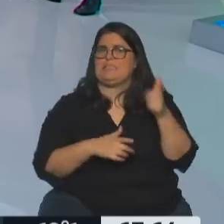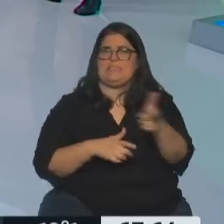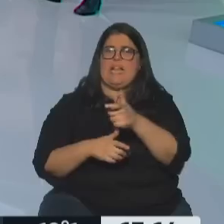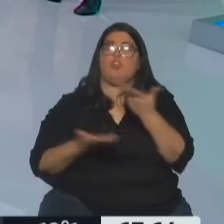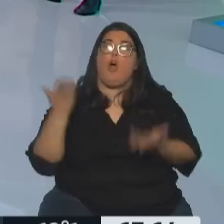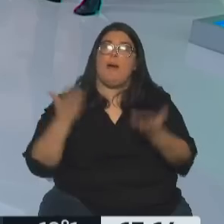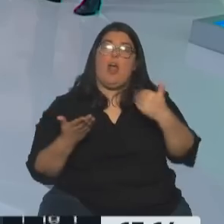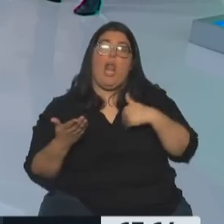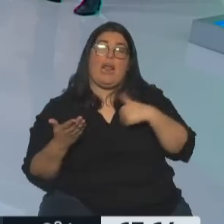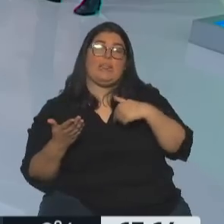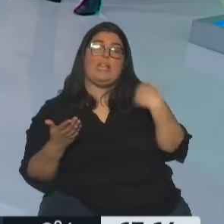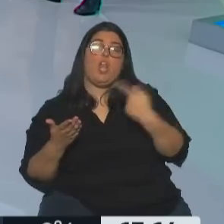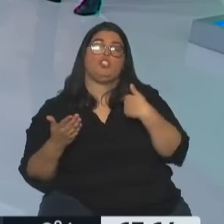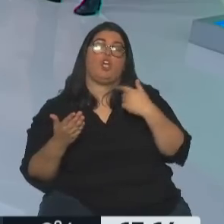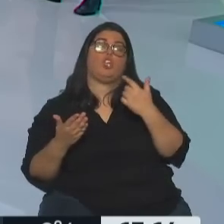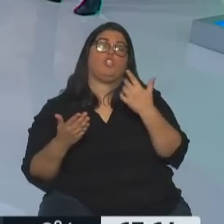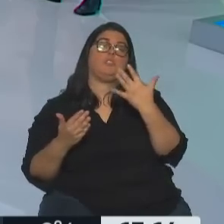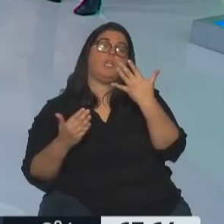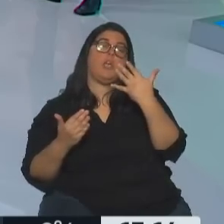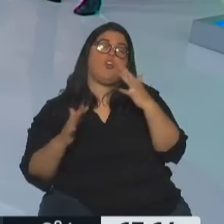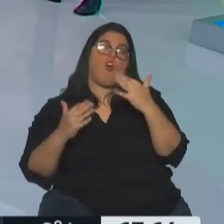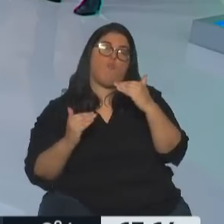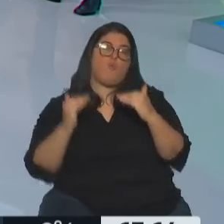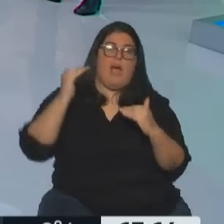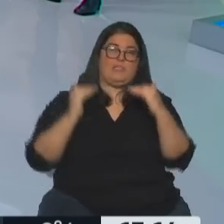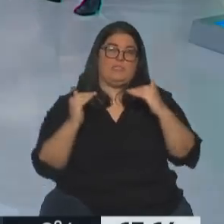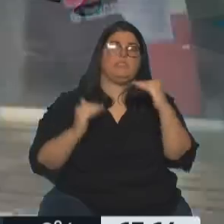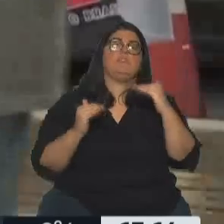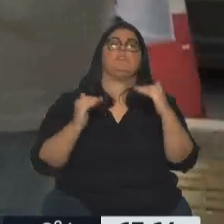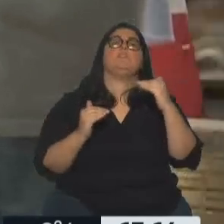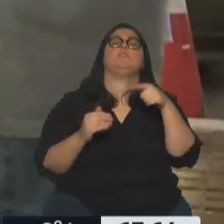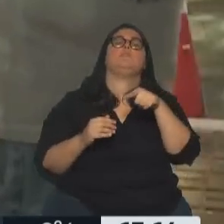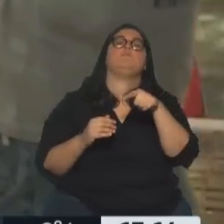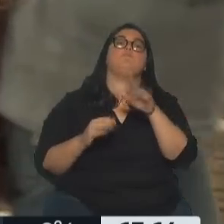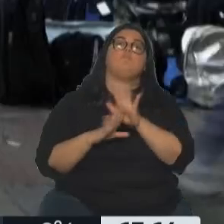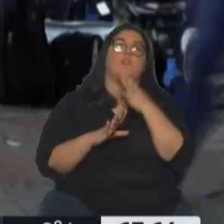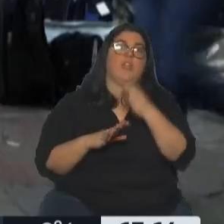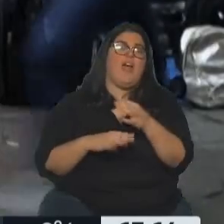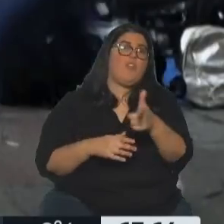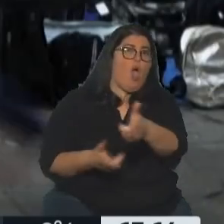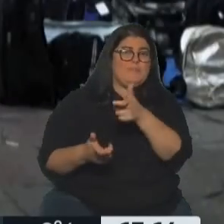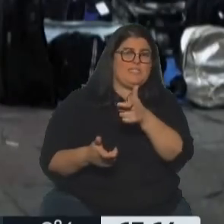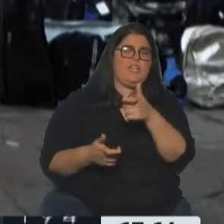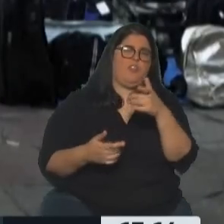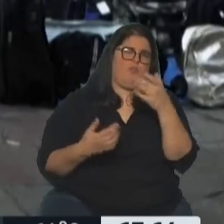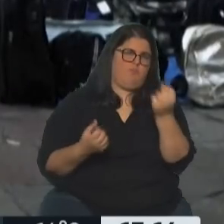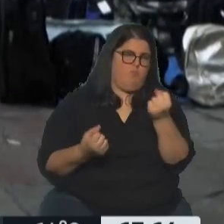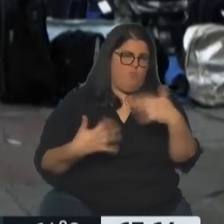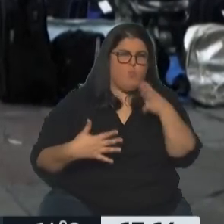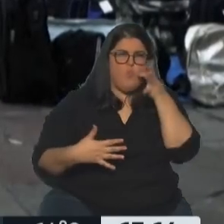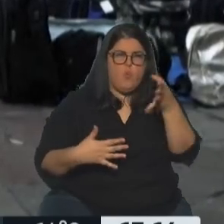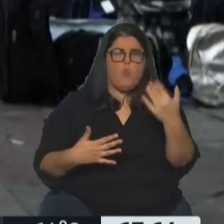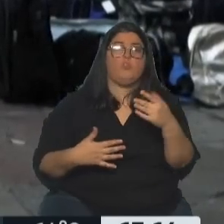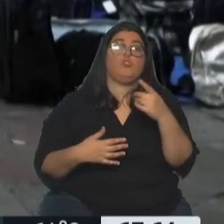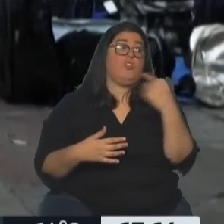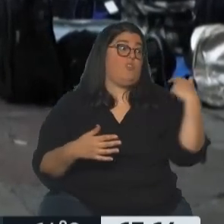Argentina, estamos un poquito más arriba del 5, es decir, que la tasa de homicidios sigue siendo muy alta y además esto es hasta el 2021.